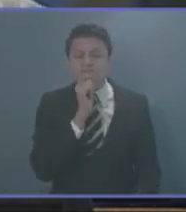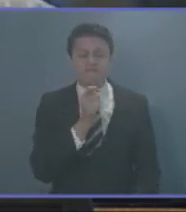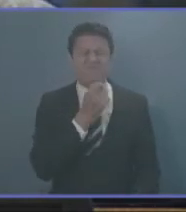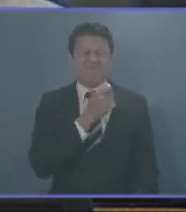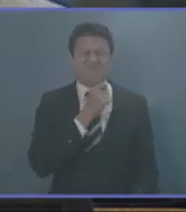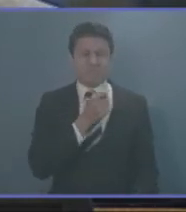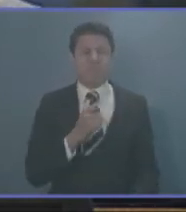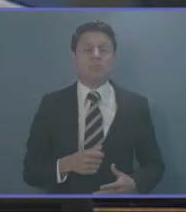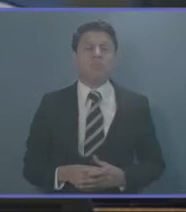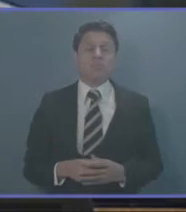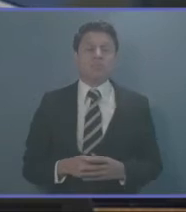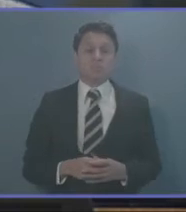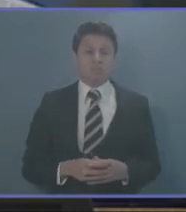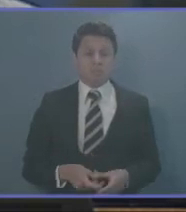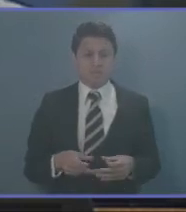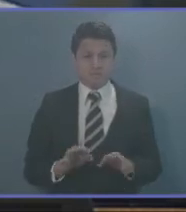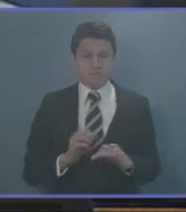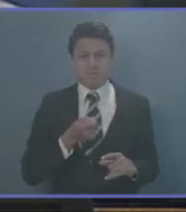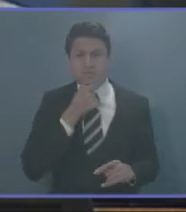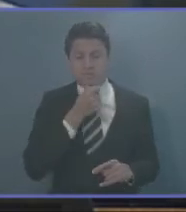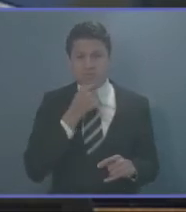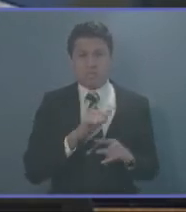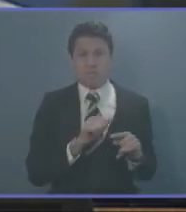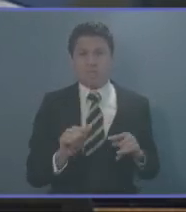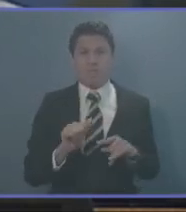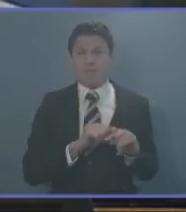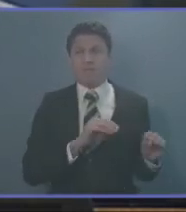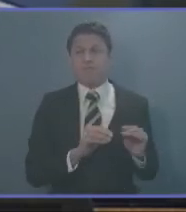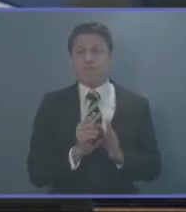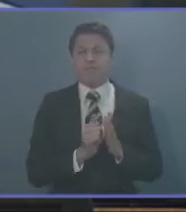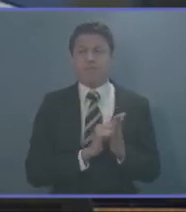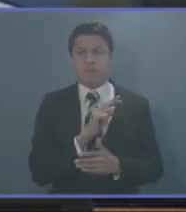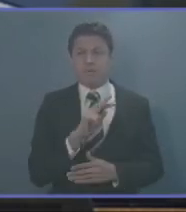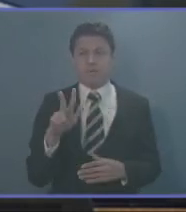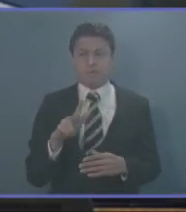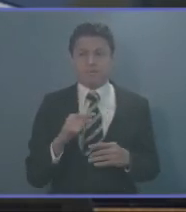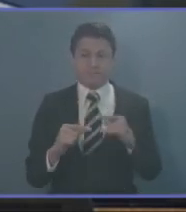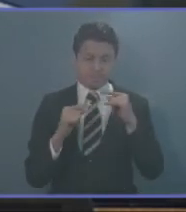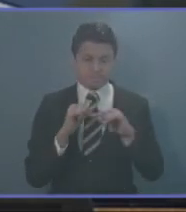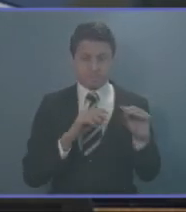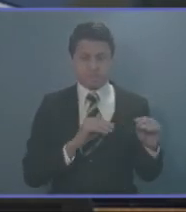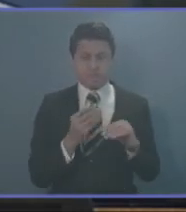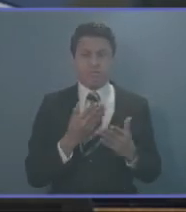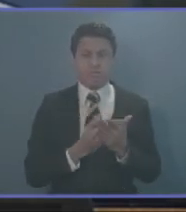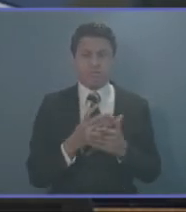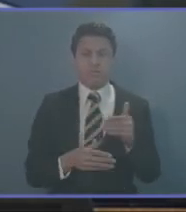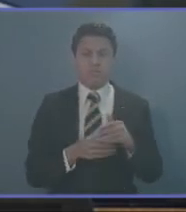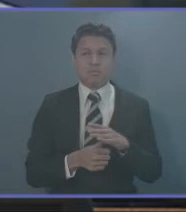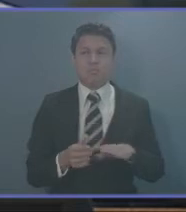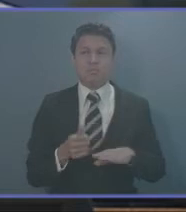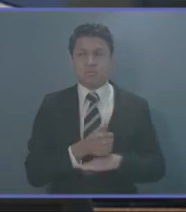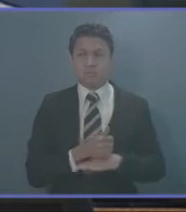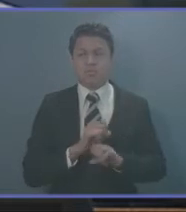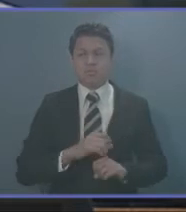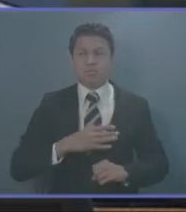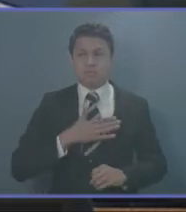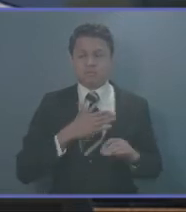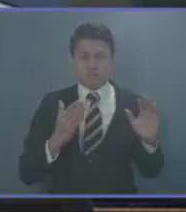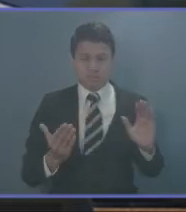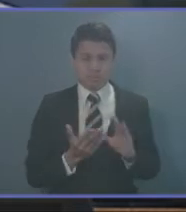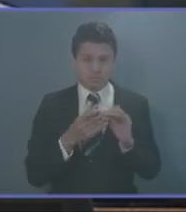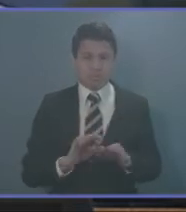Cuerpo de auditores e informes. Artículo 23. Para ejercer las facultades de fiscalización, la Administración Municipal contará con un cuerpo